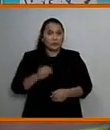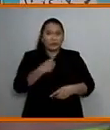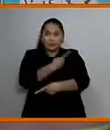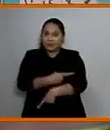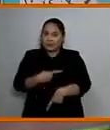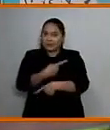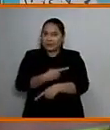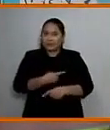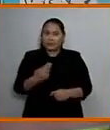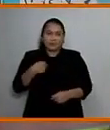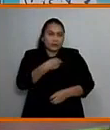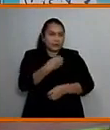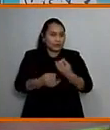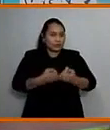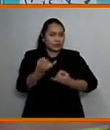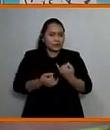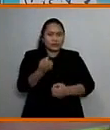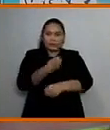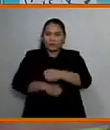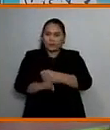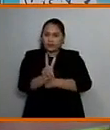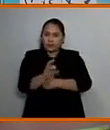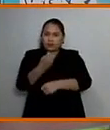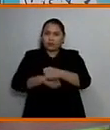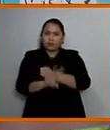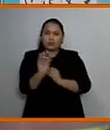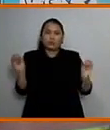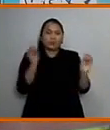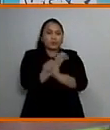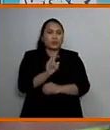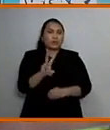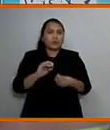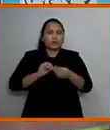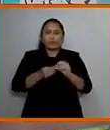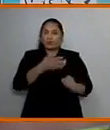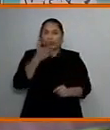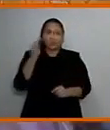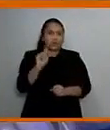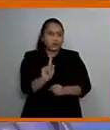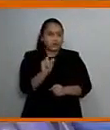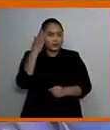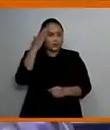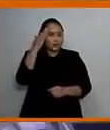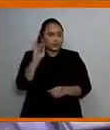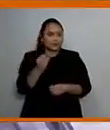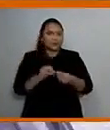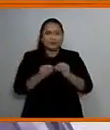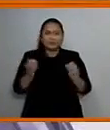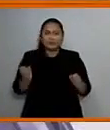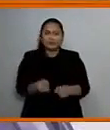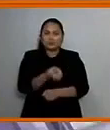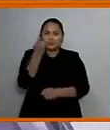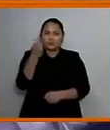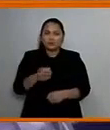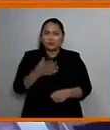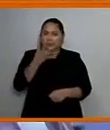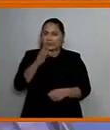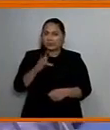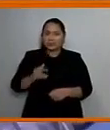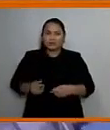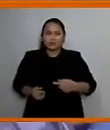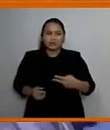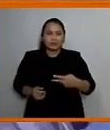divertirnos con nuestro juego de premiados y premiados mix ya que números son mejor que uno conozcamos el primer número afortunado su primer